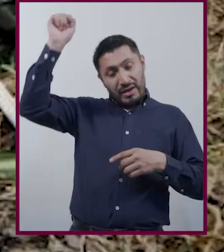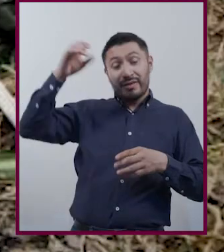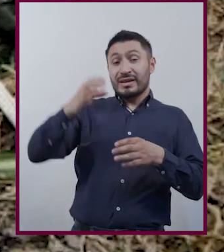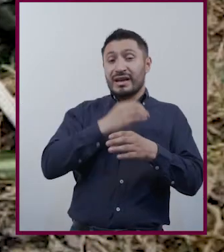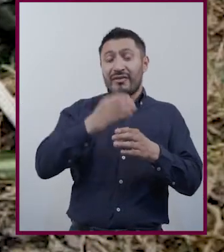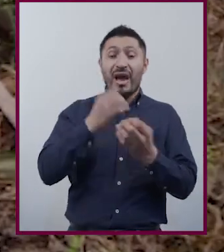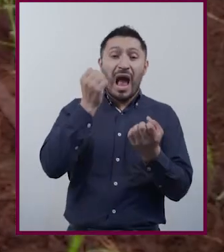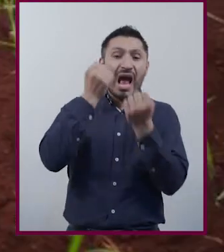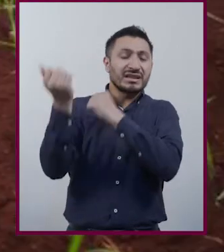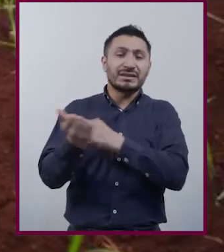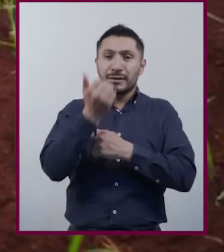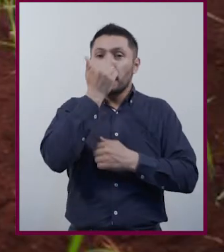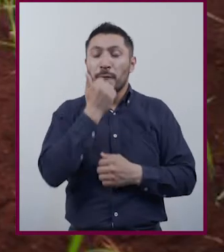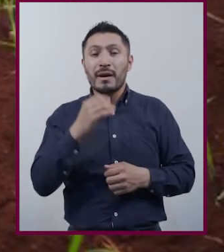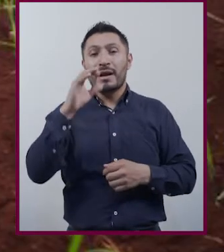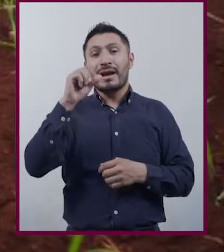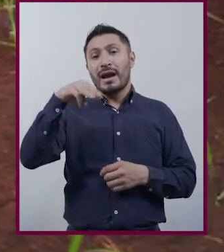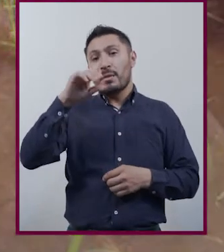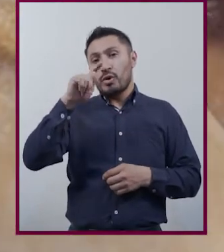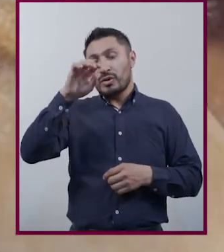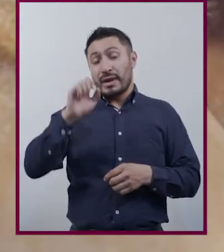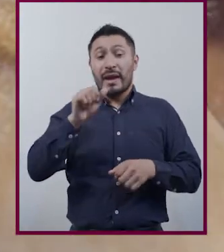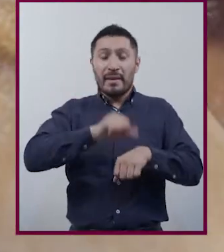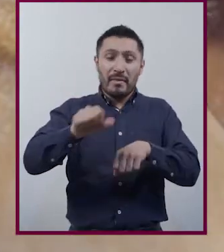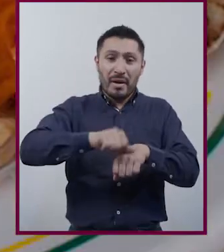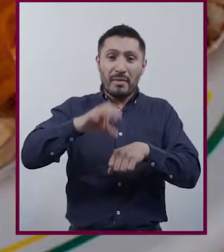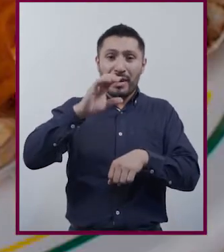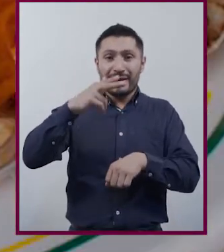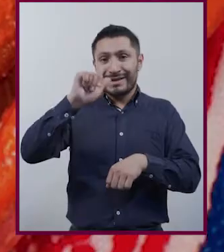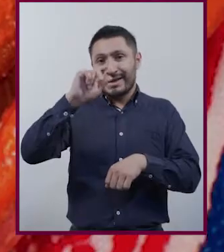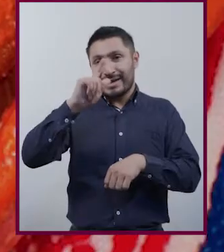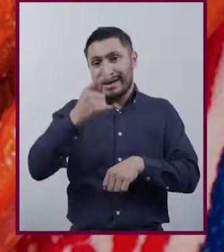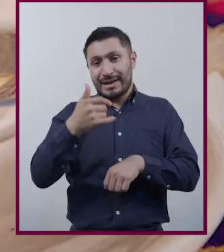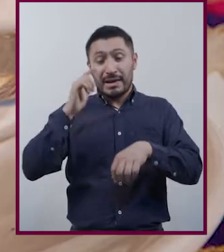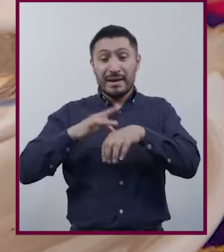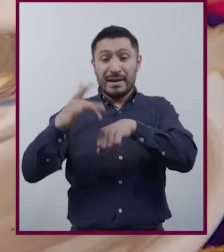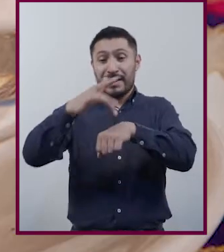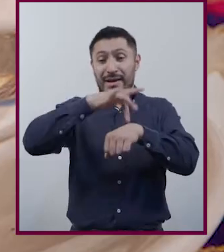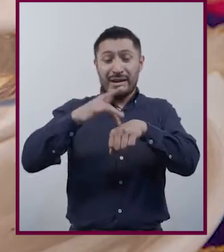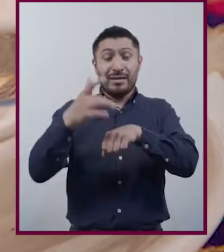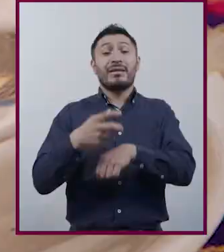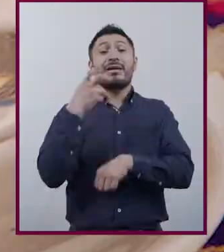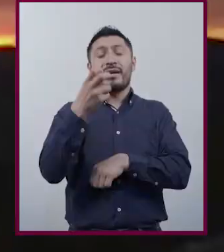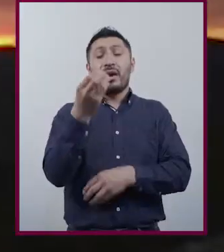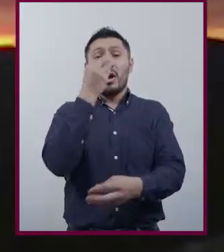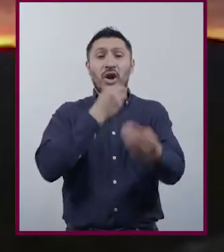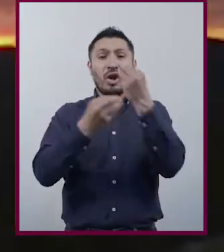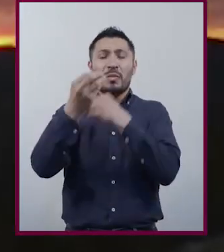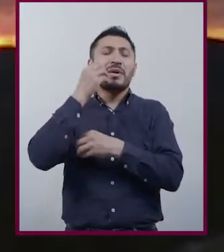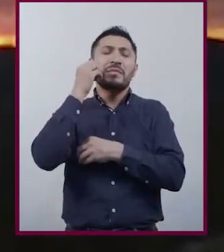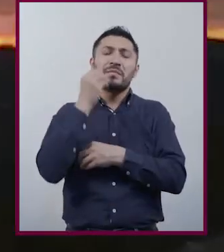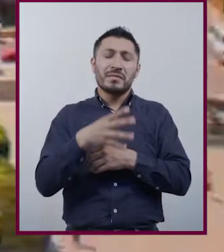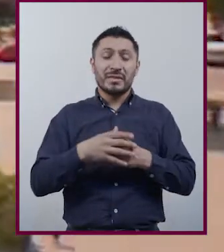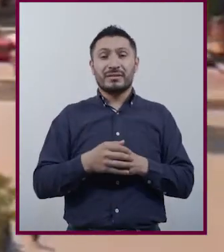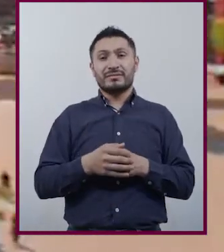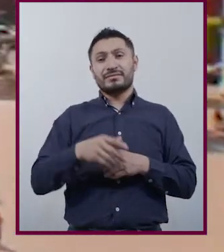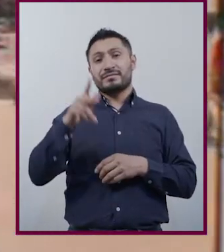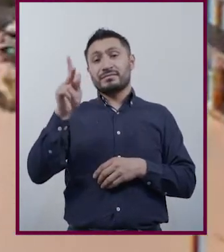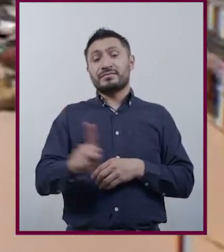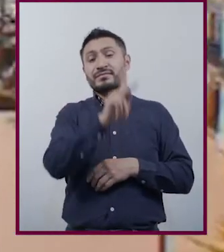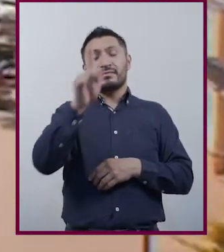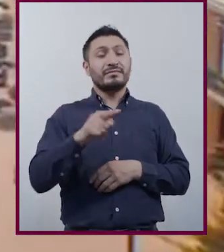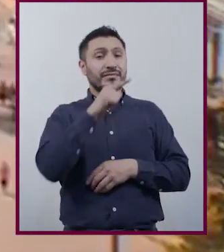azúcar, camote, papa y chayote. De allí que su gastronomía sea tan noble. El poblado de Balún